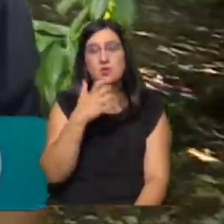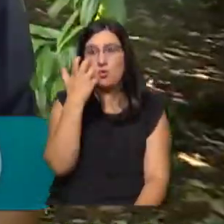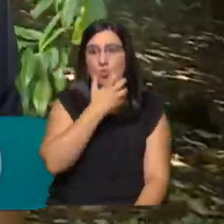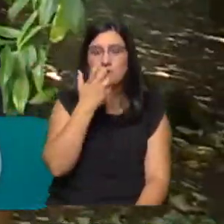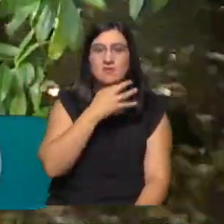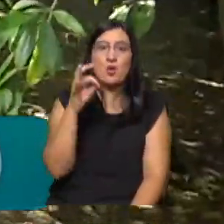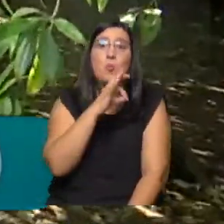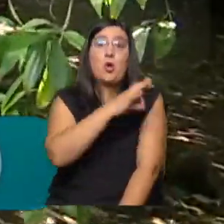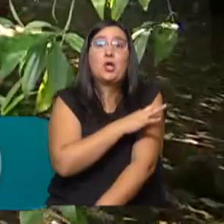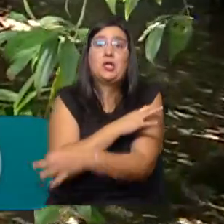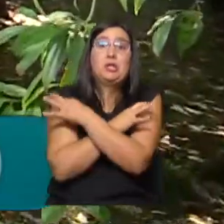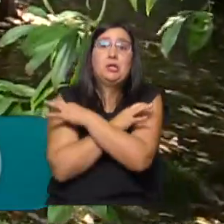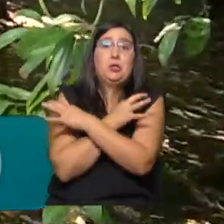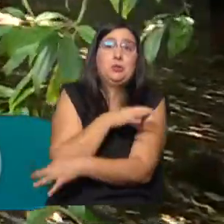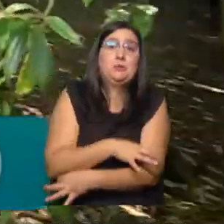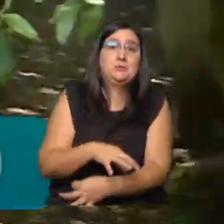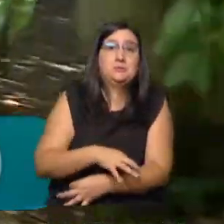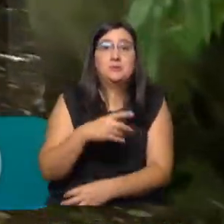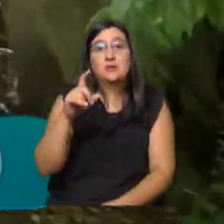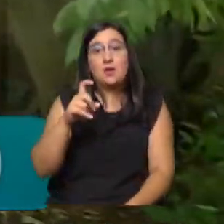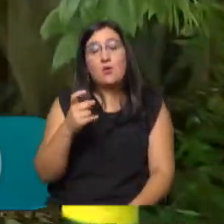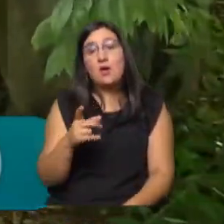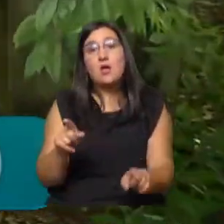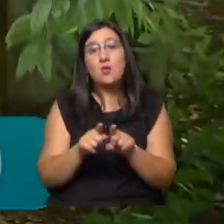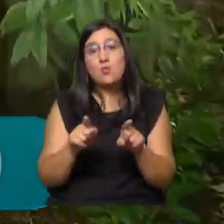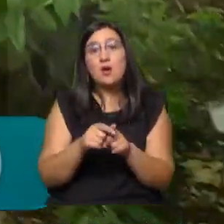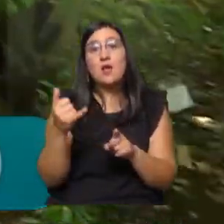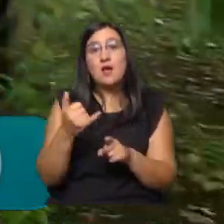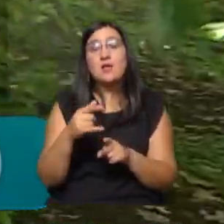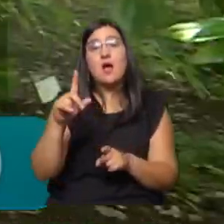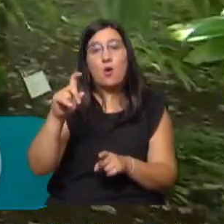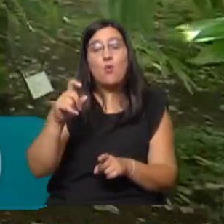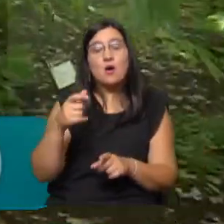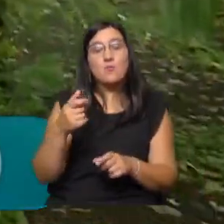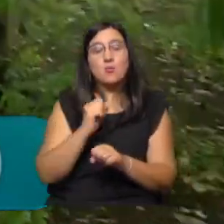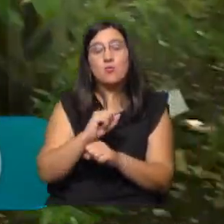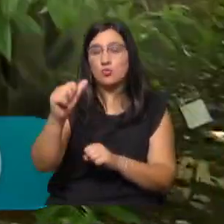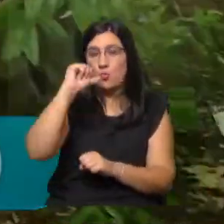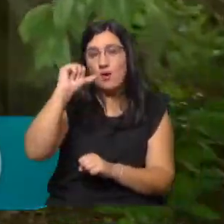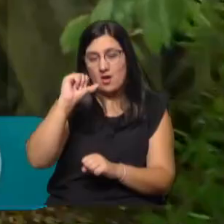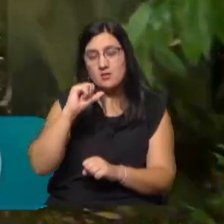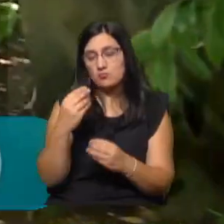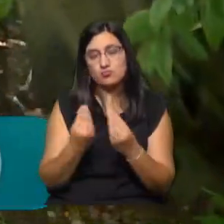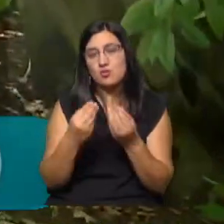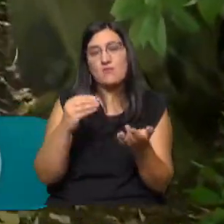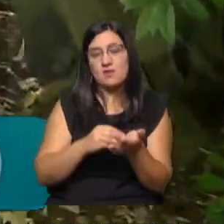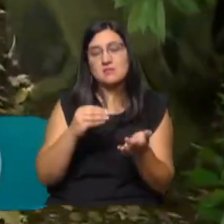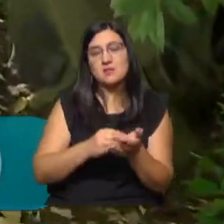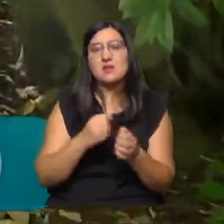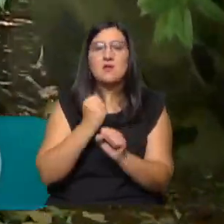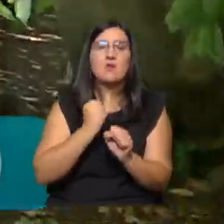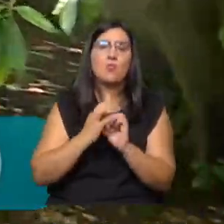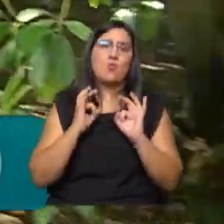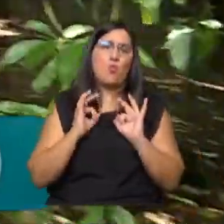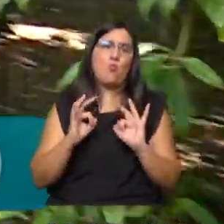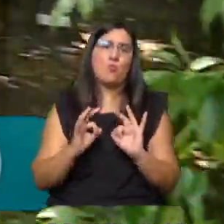entre los mosquitos. Y el agua, igual tenemos agua acá de dispensario, trabajamos bien. ¿Cómo? La verdad, un